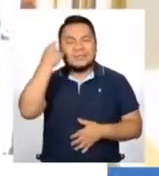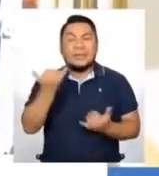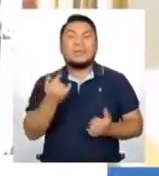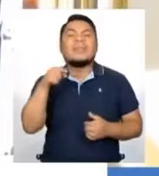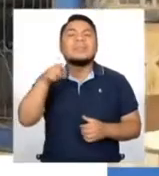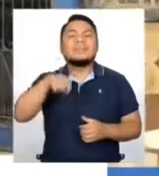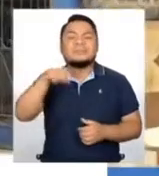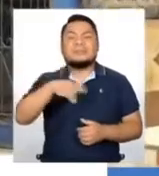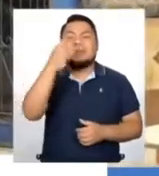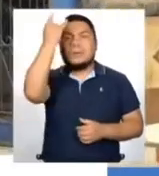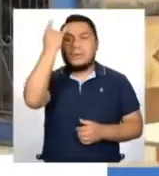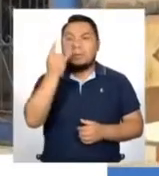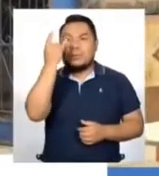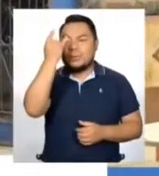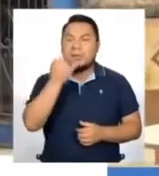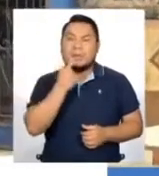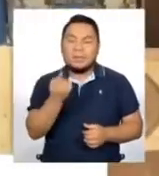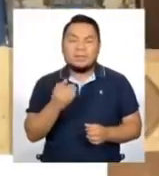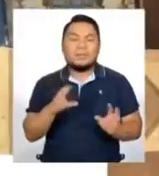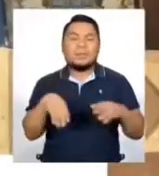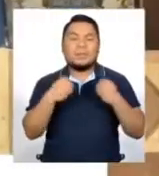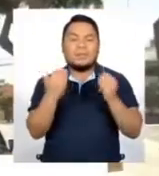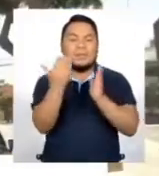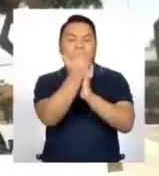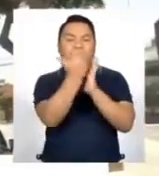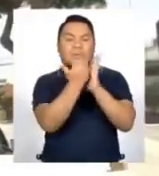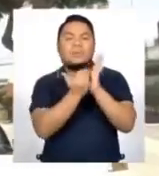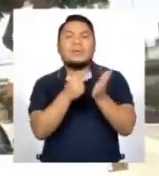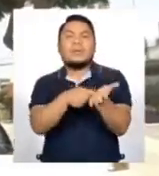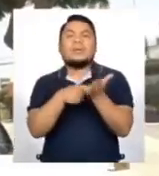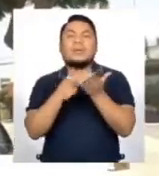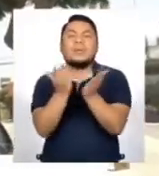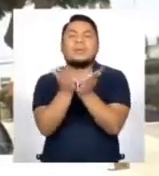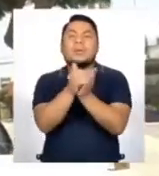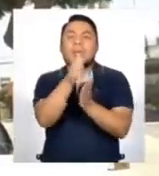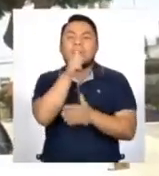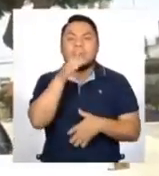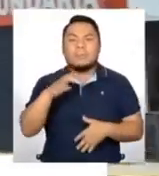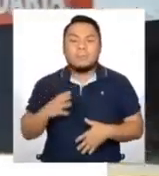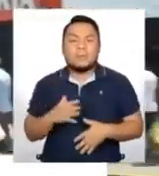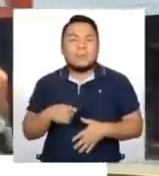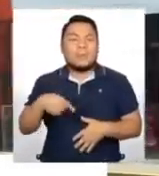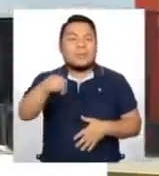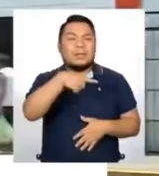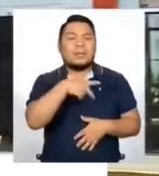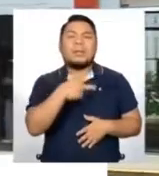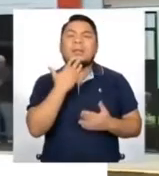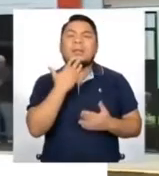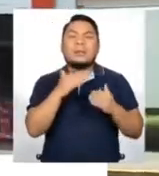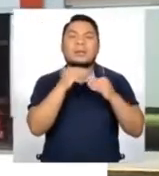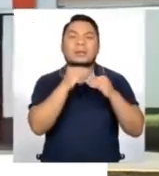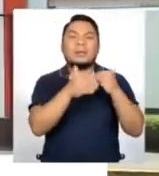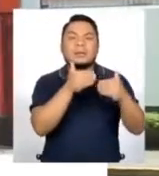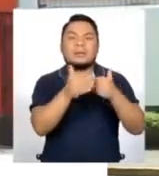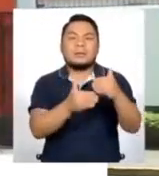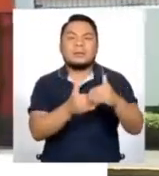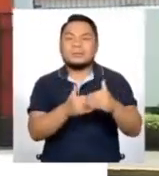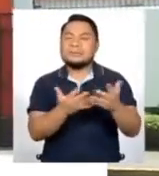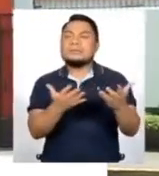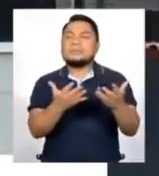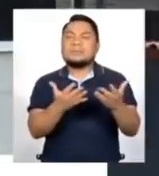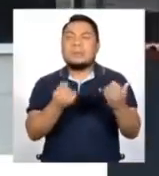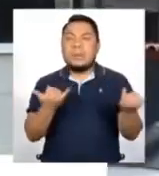urgente. Y justamente en estas primeras semanas los colegios privados han seguido pues esa adaptación a una velocidad tremenda